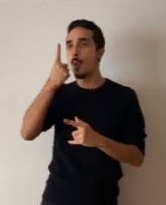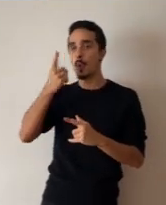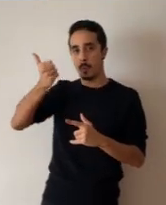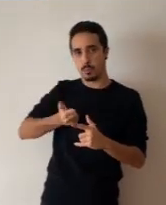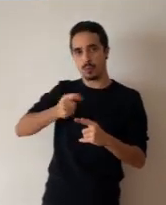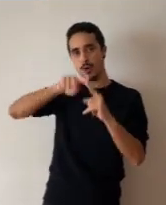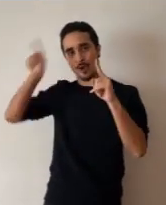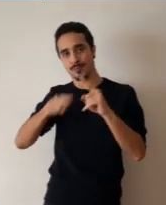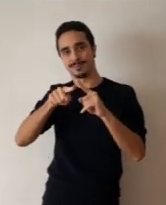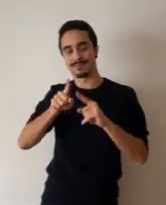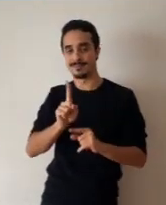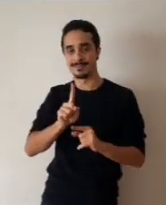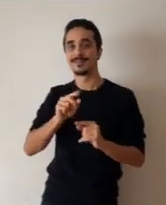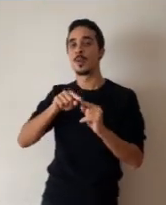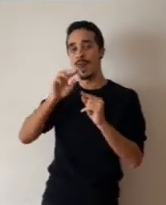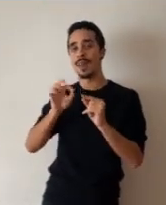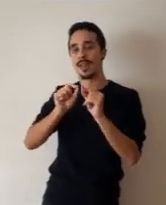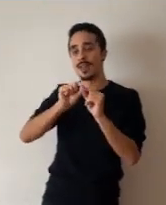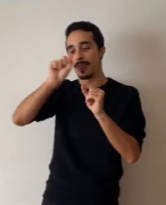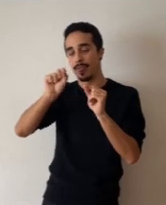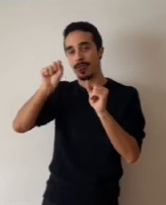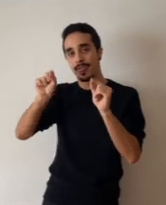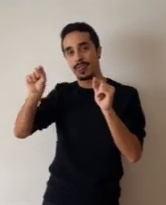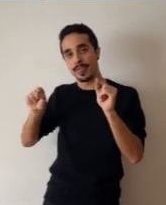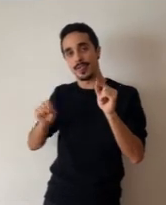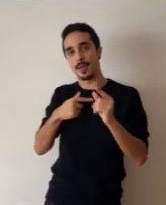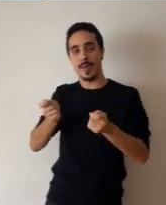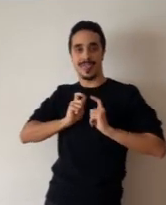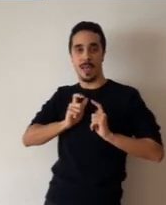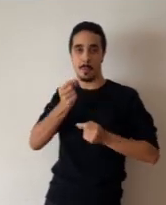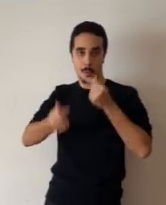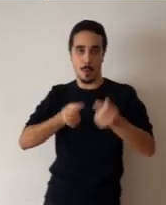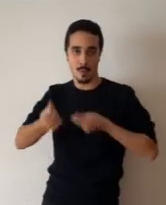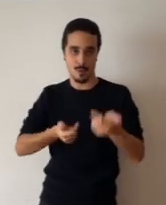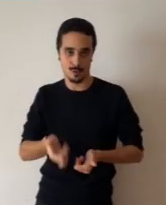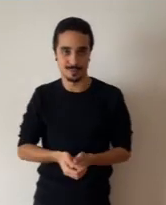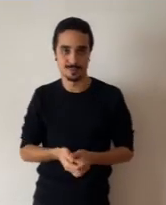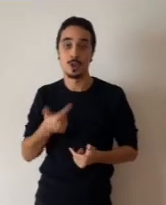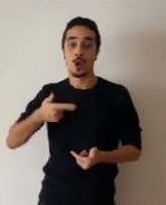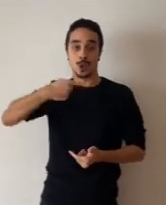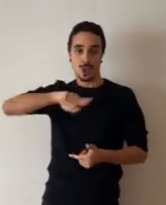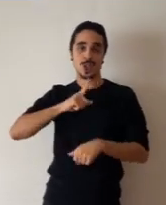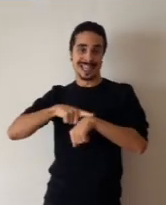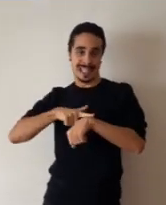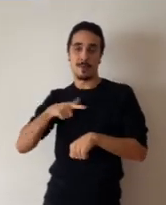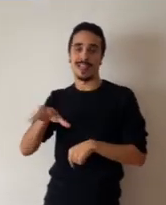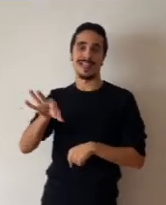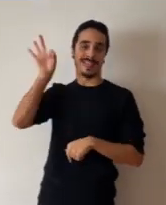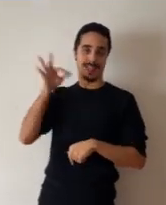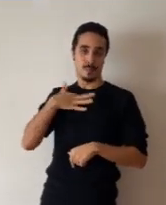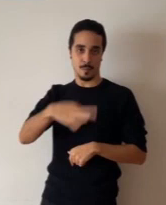se pone en forma de pico, en forma de bolo, sino que se reparte a lo largo de un periodo de tiempo que nosotros decidimos